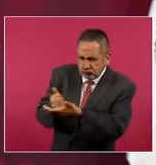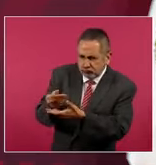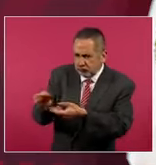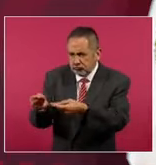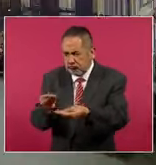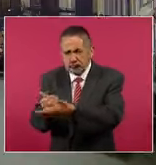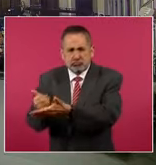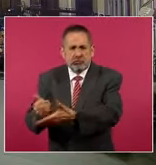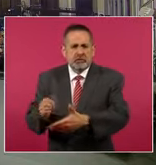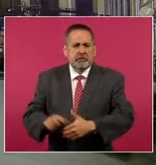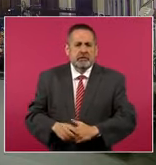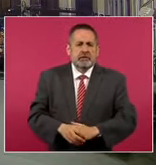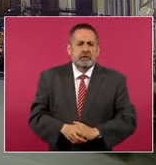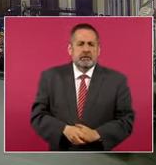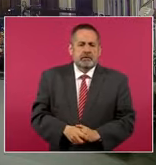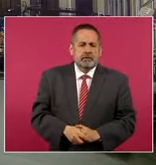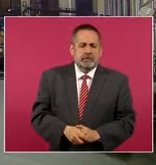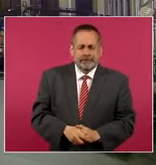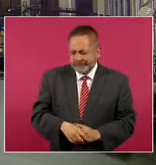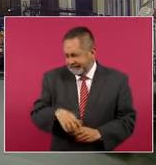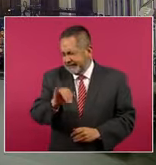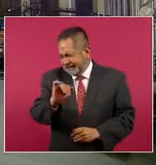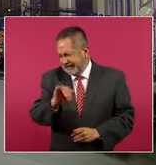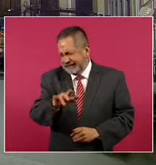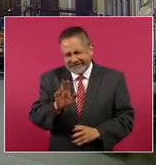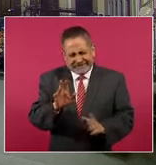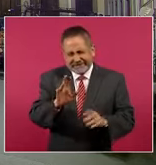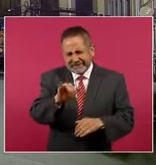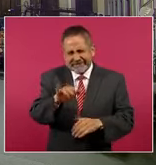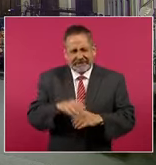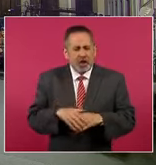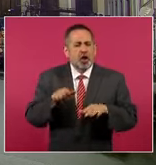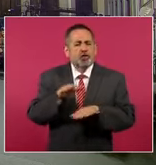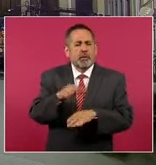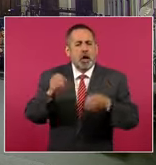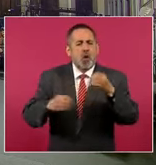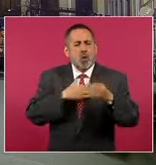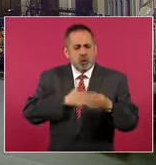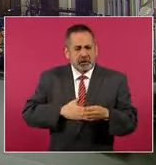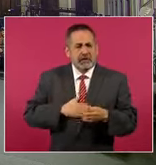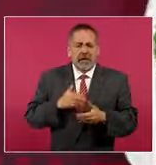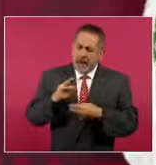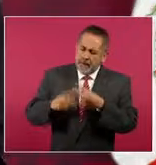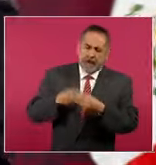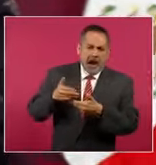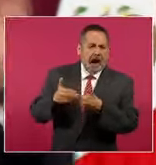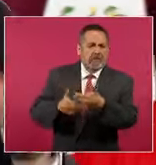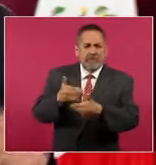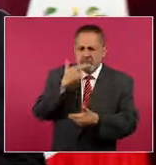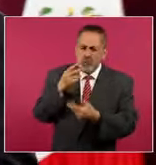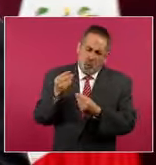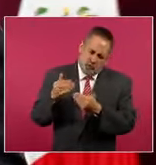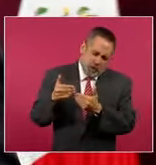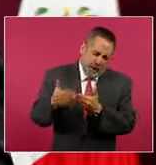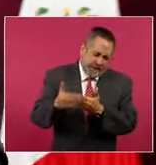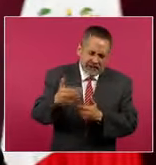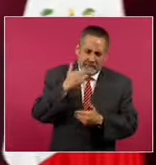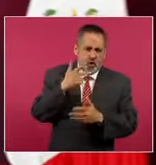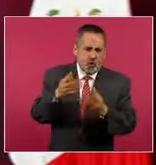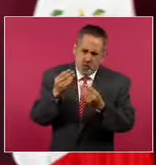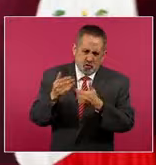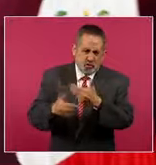¿Podría verse este banco? Sí, sí, sí. Todo lo que tiene que ver con justicia va a avanzar muchísimo,